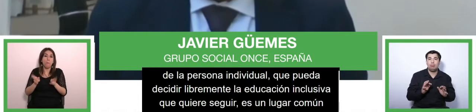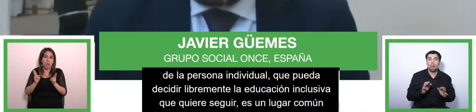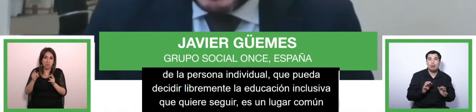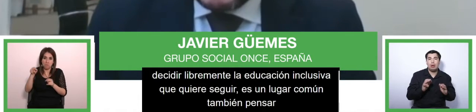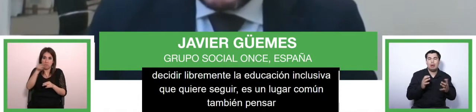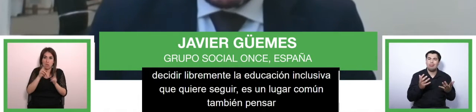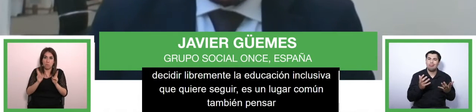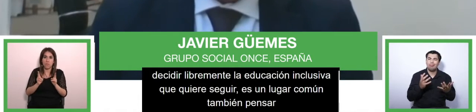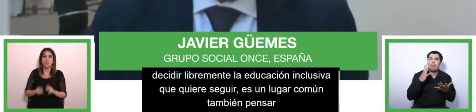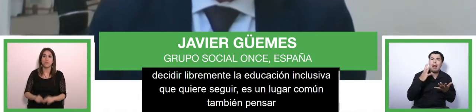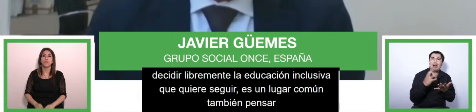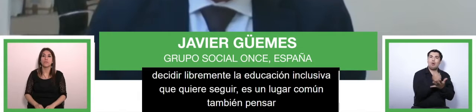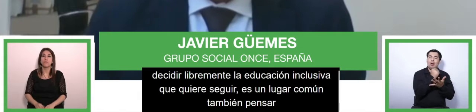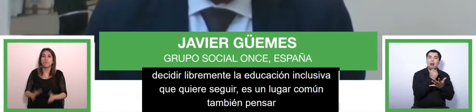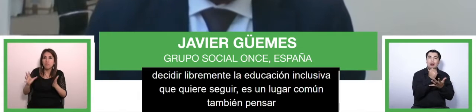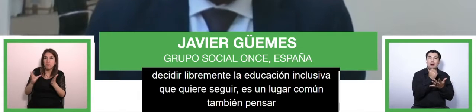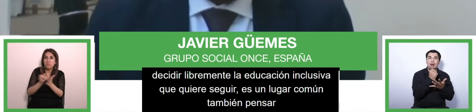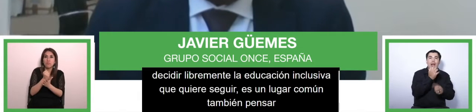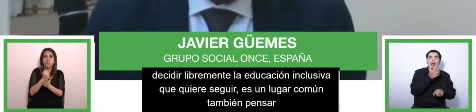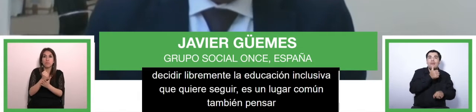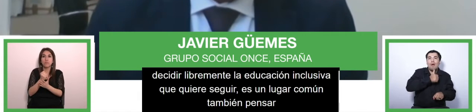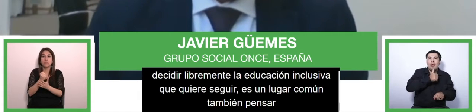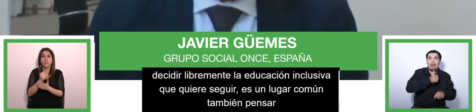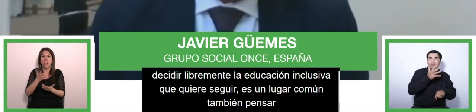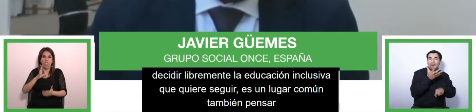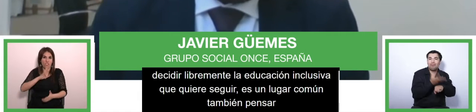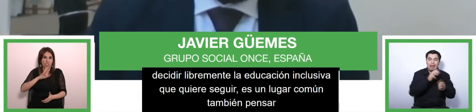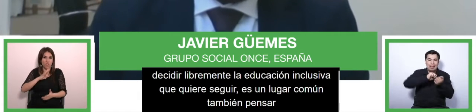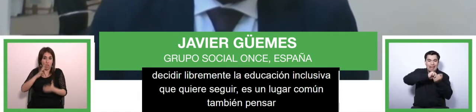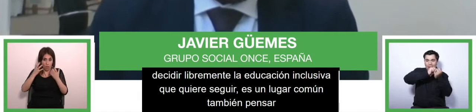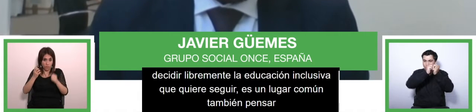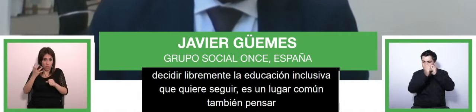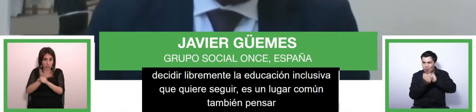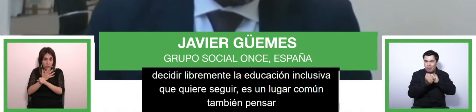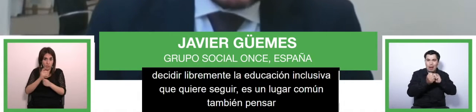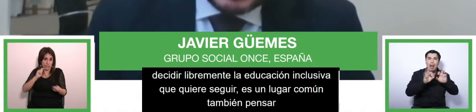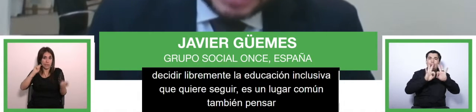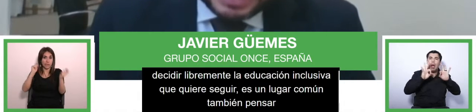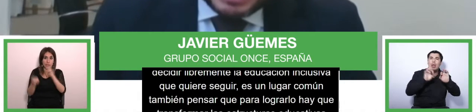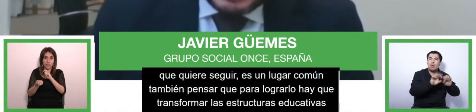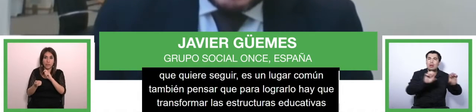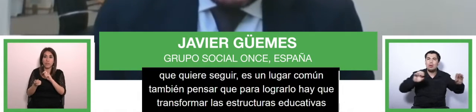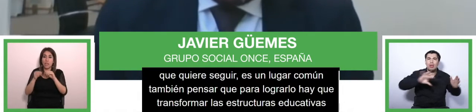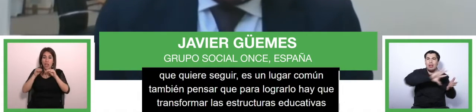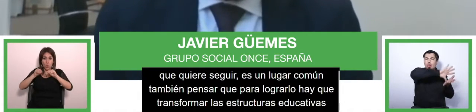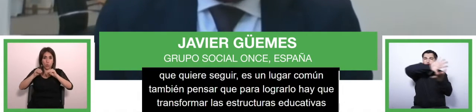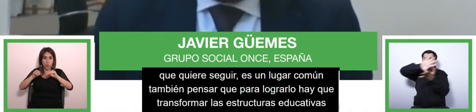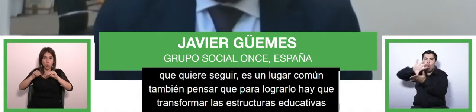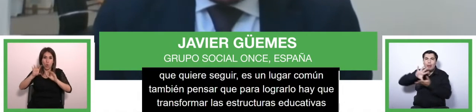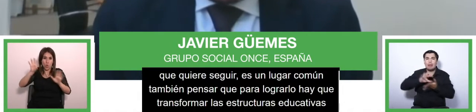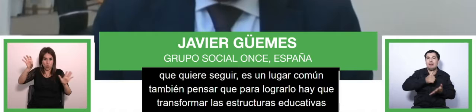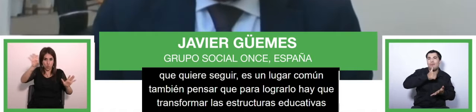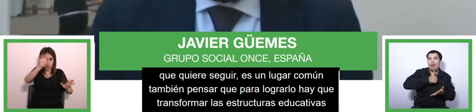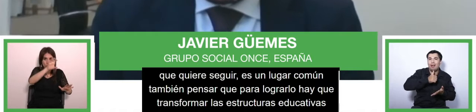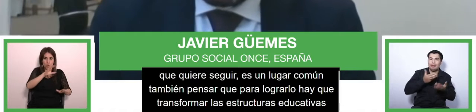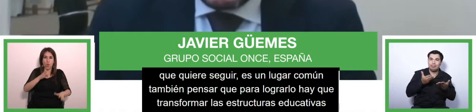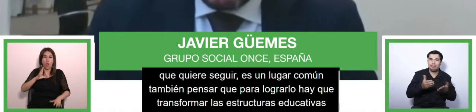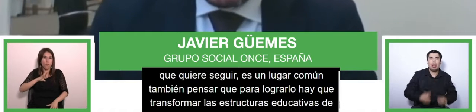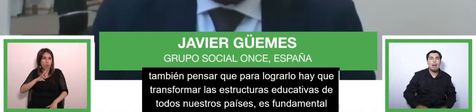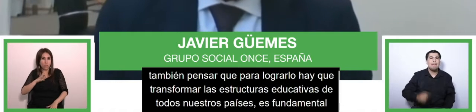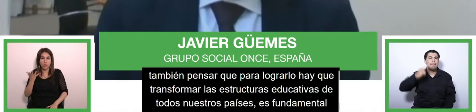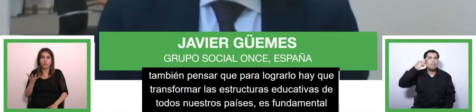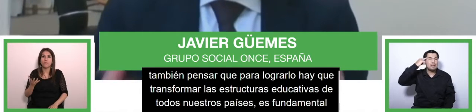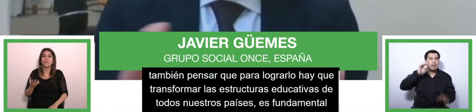que transformar las estructuras educativas de todos nuestros países. Es fundamental pensar que la